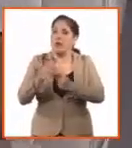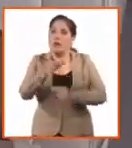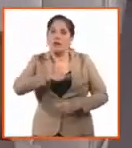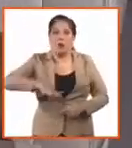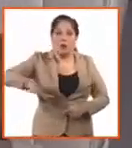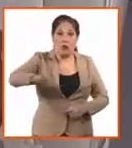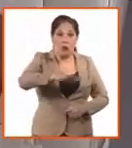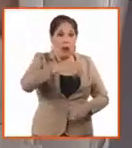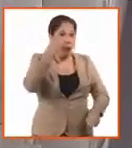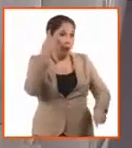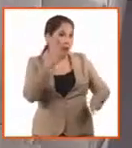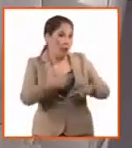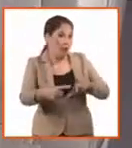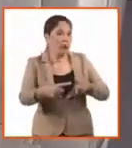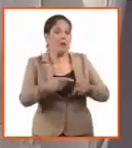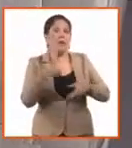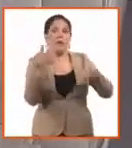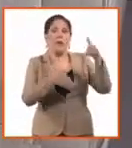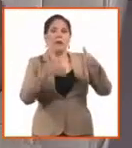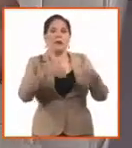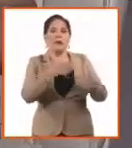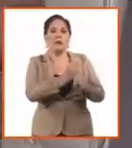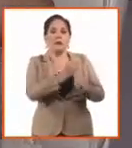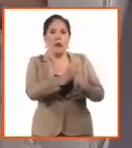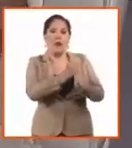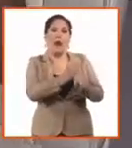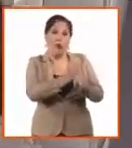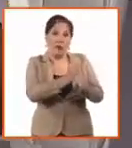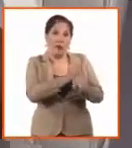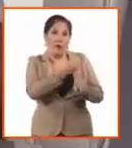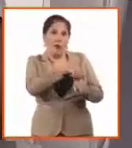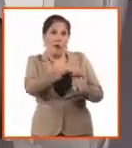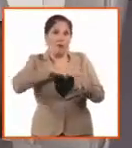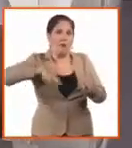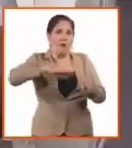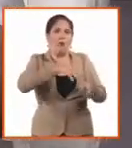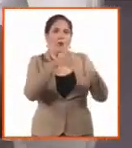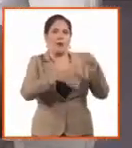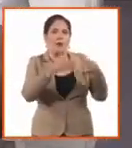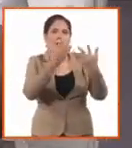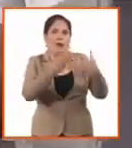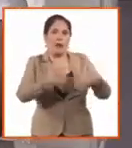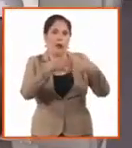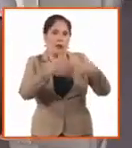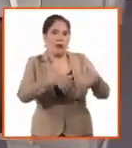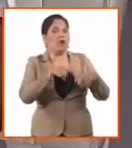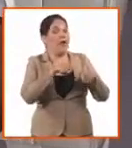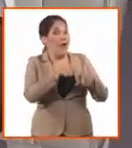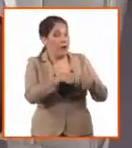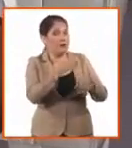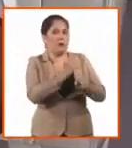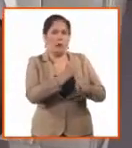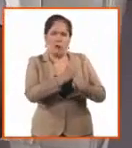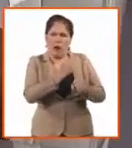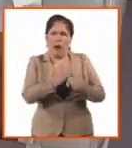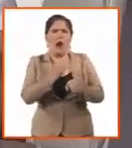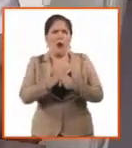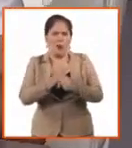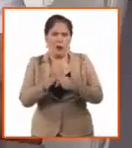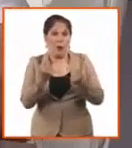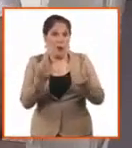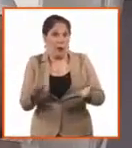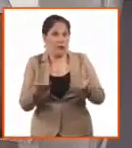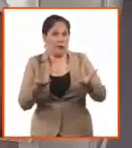y de lo que pudiéramos decir participación popular relativa a todos a todos los asuntos que se dirimen en la producción en la economía